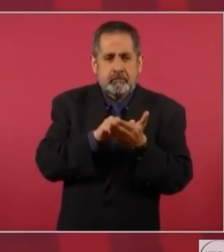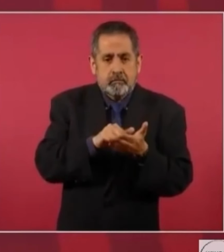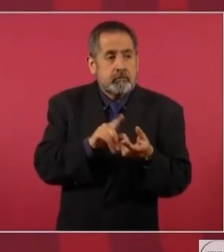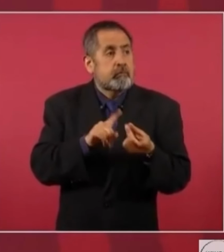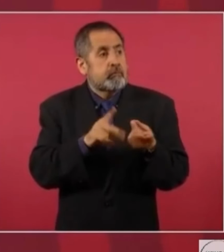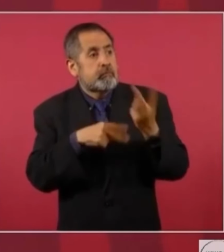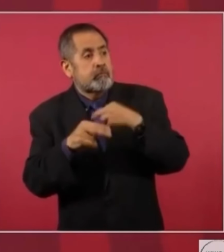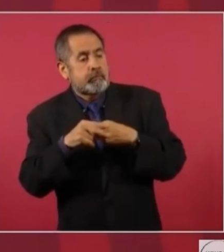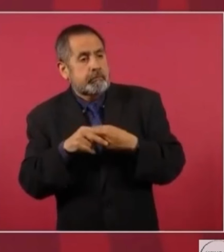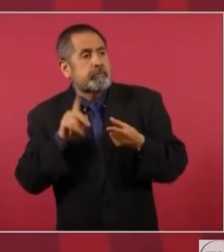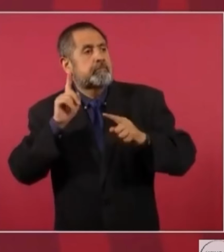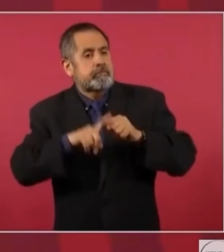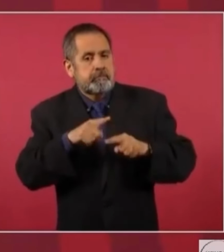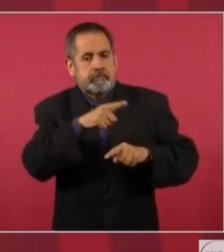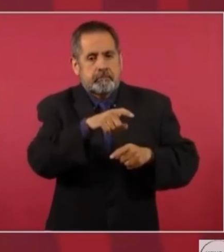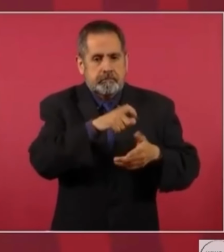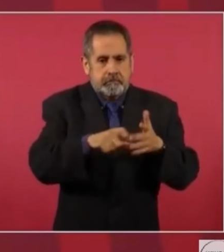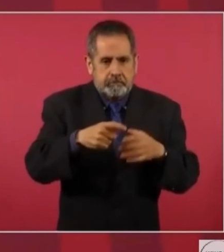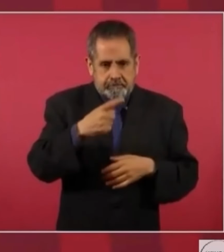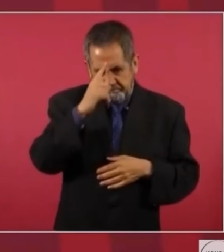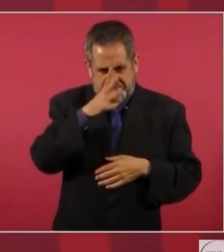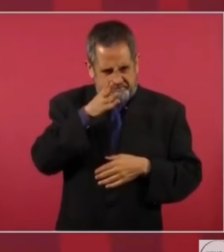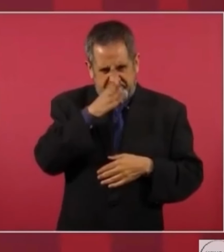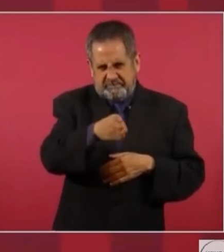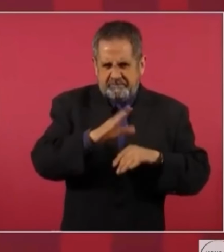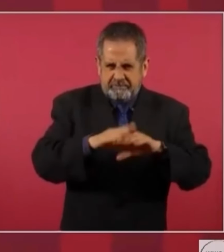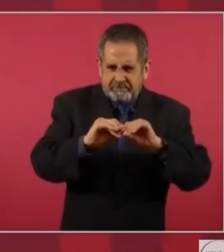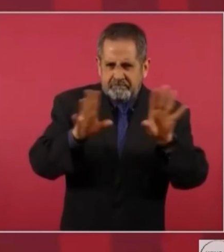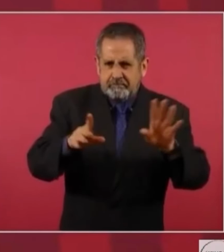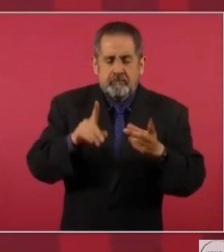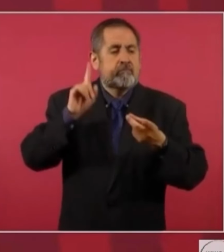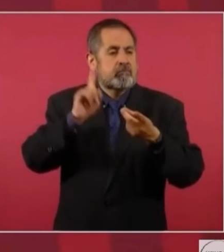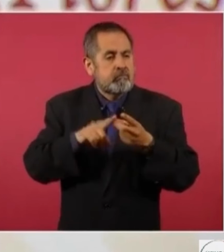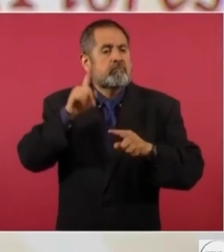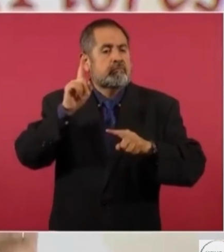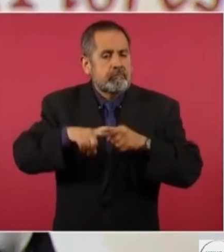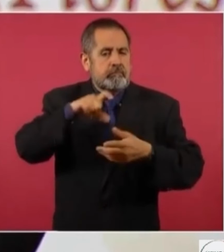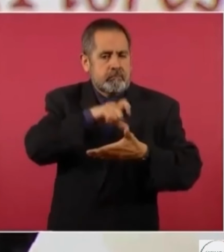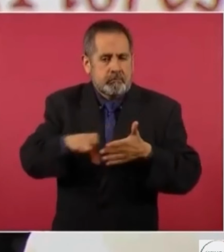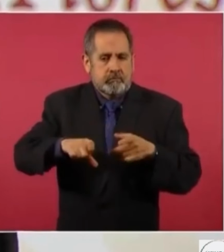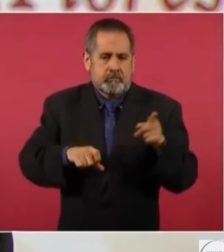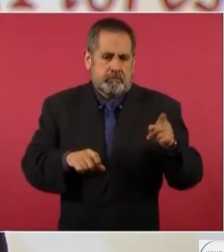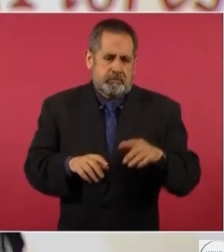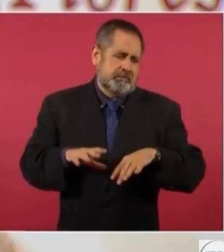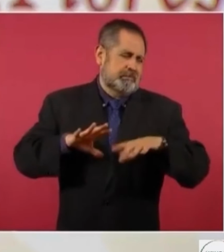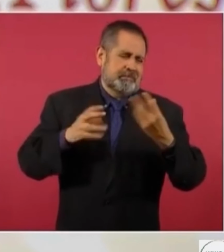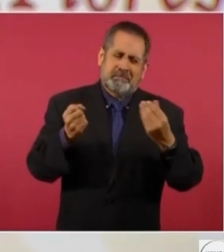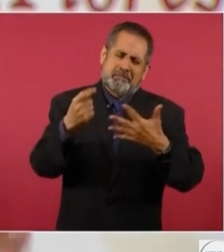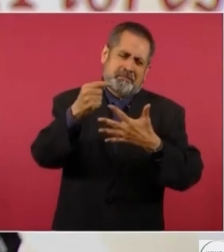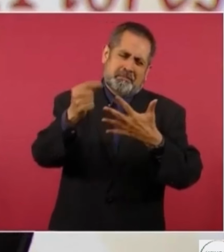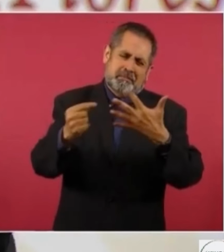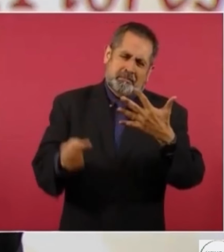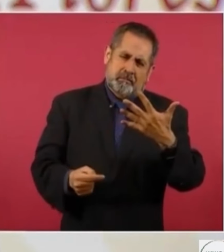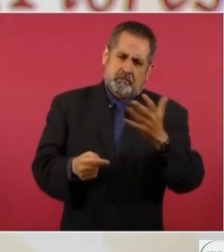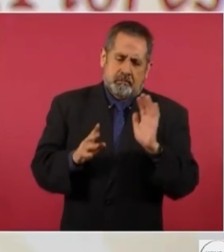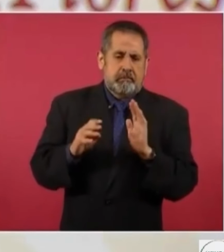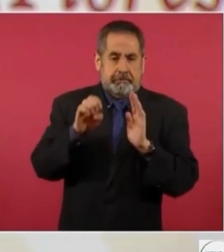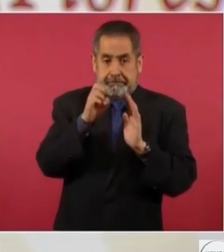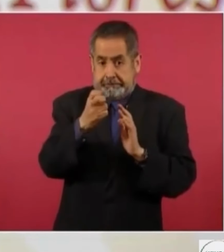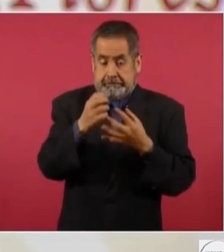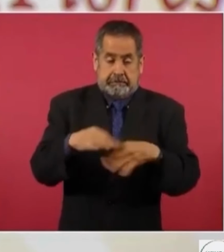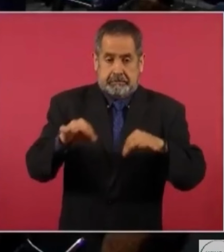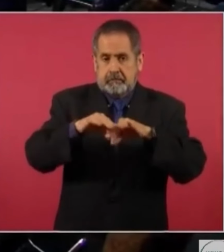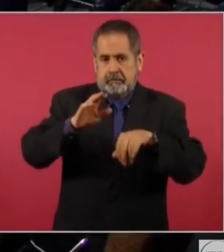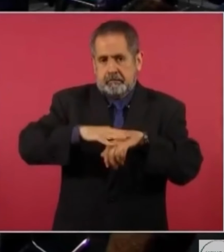vienen. Entonces, ya vamos a poder ser mucho, muy eficaces en esa medida, entre otras, muchas otras acciones, pero esta es la que más nos importa